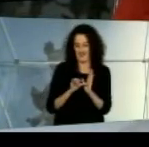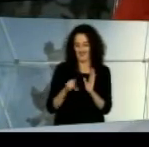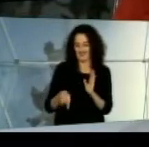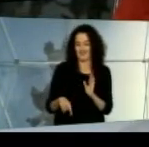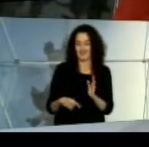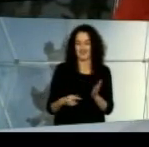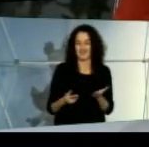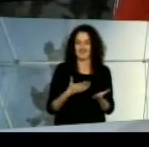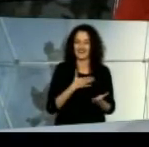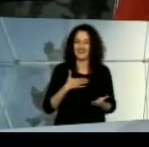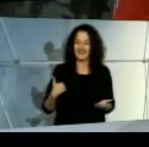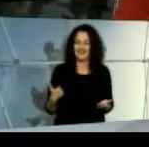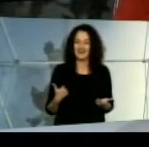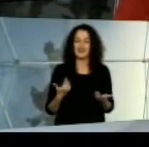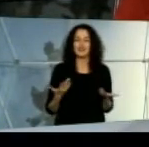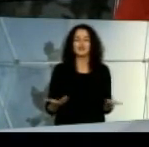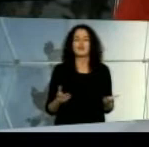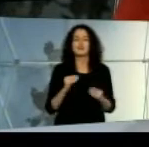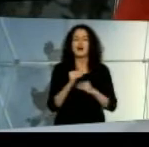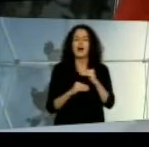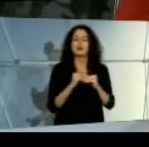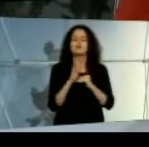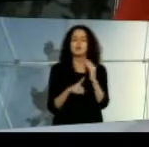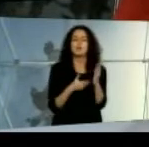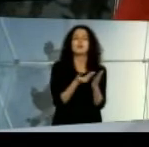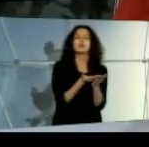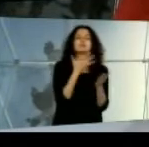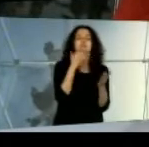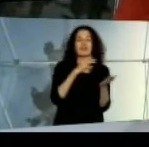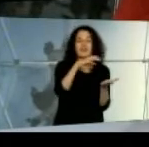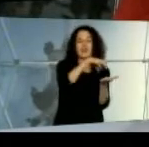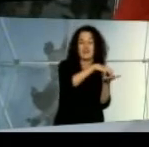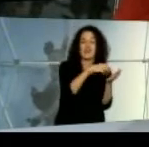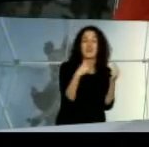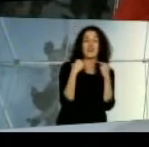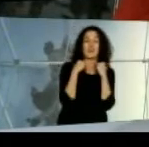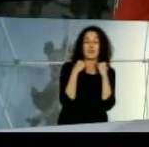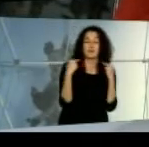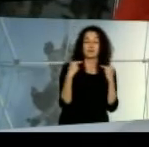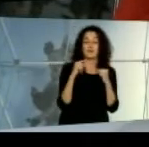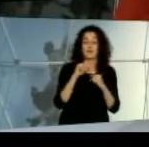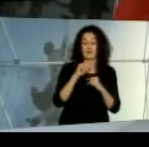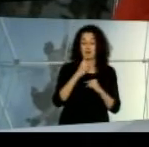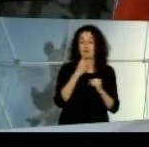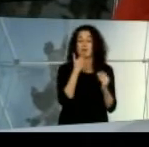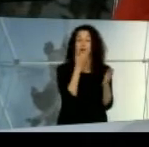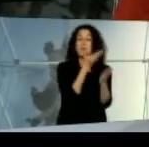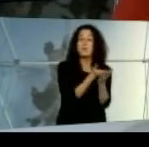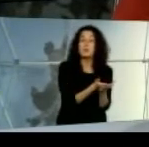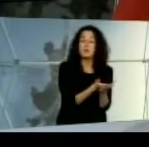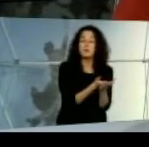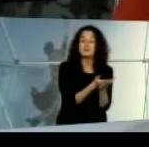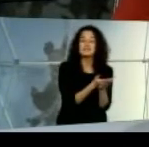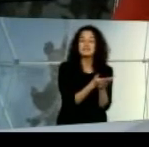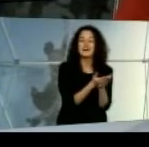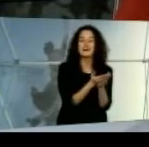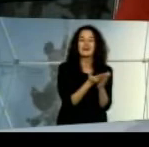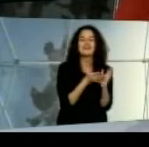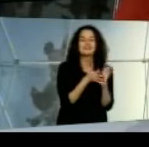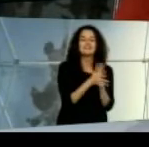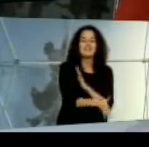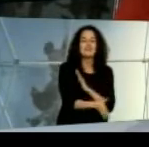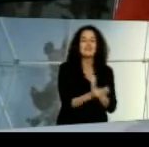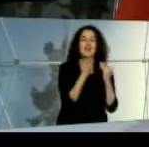muy próximos. Entonces hicieron una propuesta a la Diputación, pero esta primera propuesta que va a ser atendida no sale tampoco de la Diputación, sale